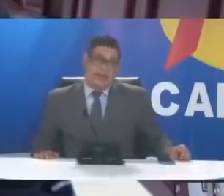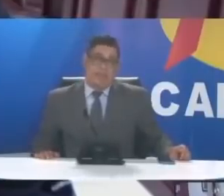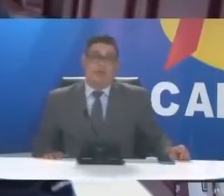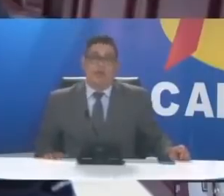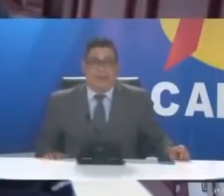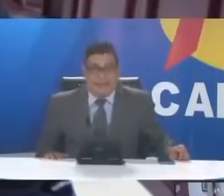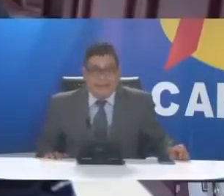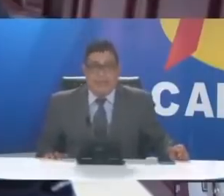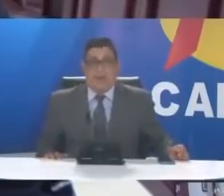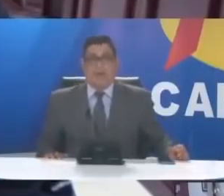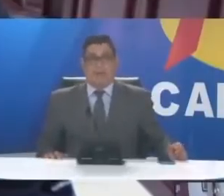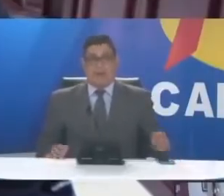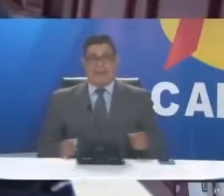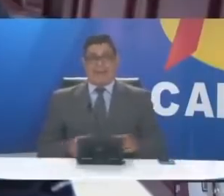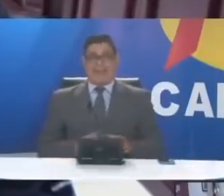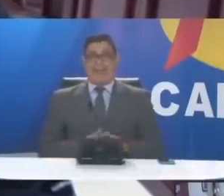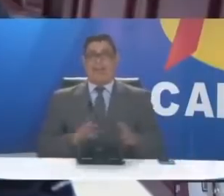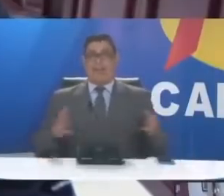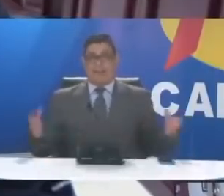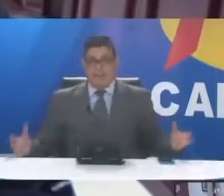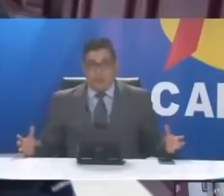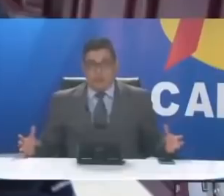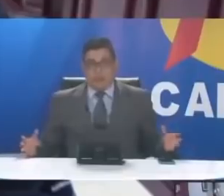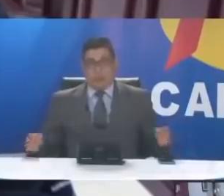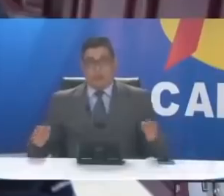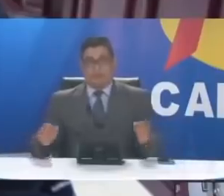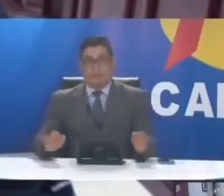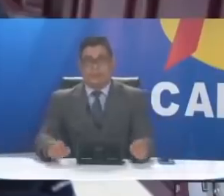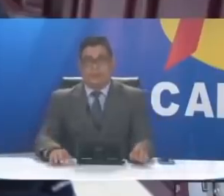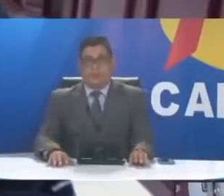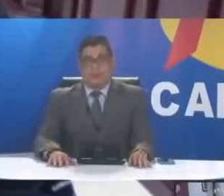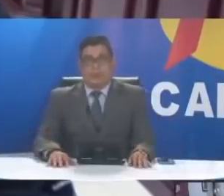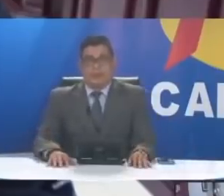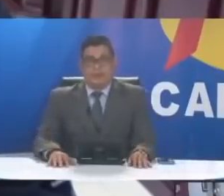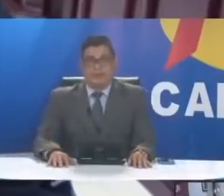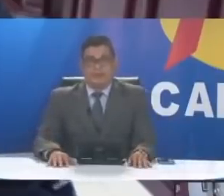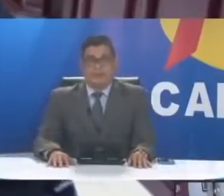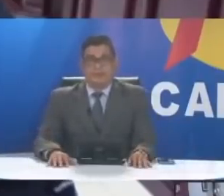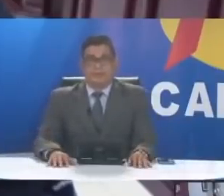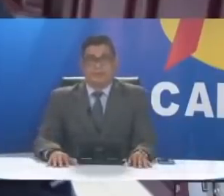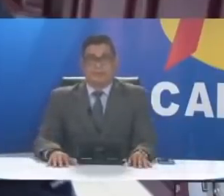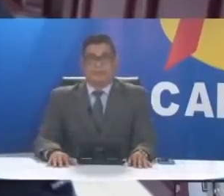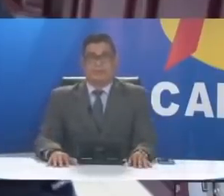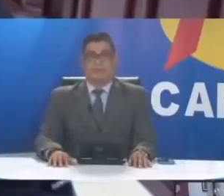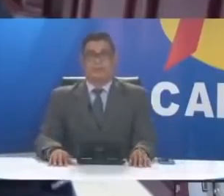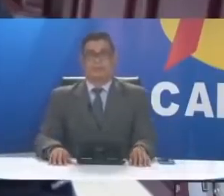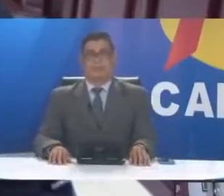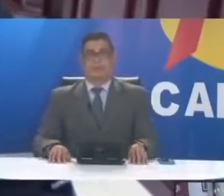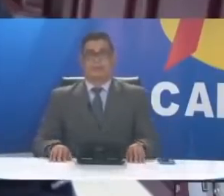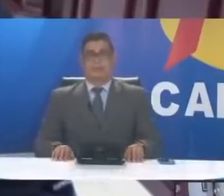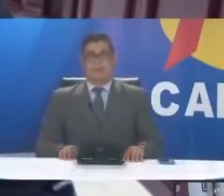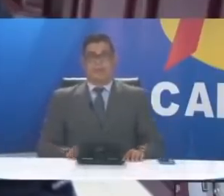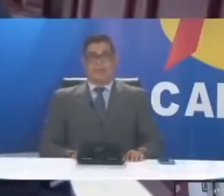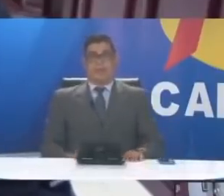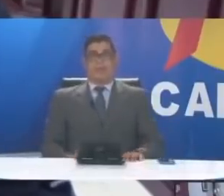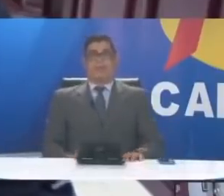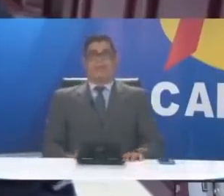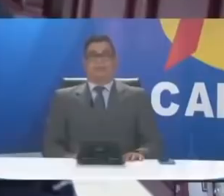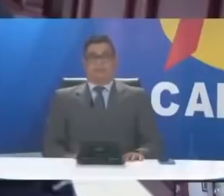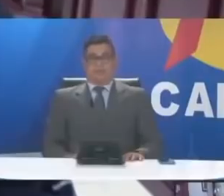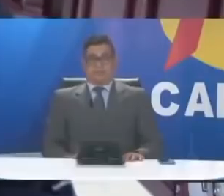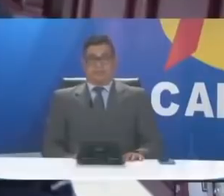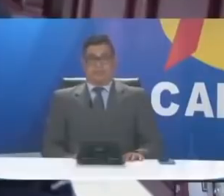el punto de partida pero también es el año de la bendición pastor totalmente y la bendición con service no